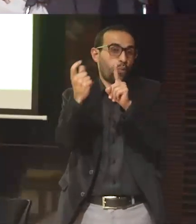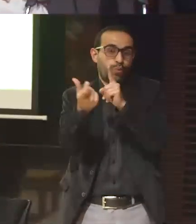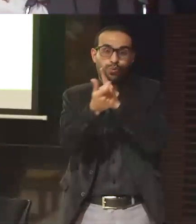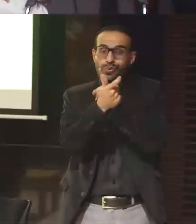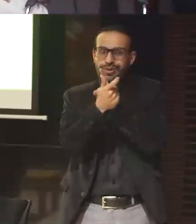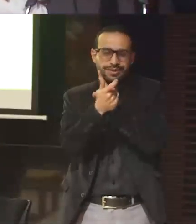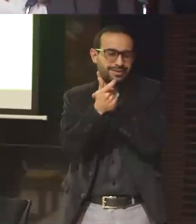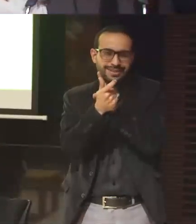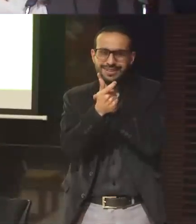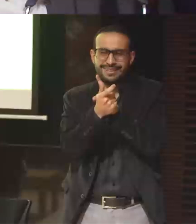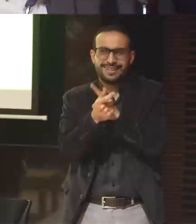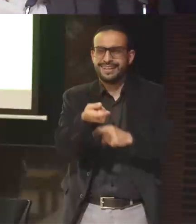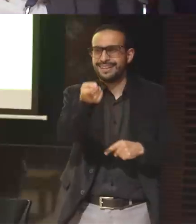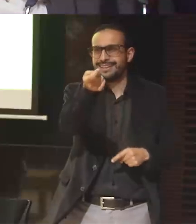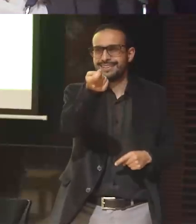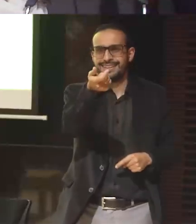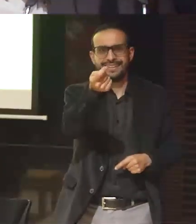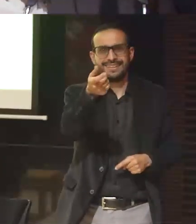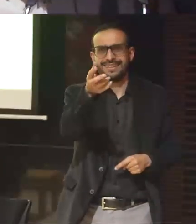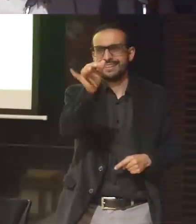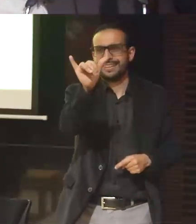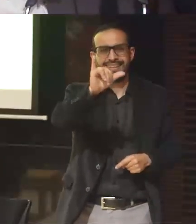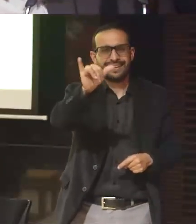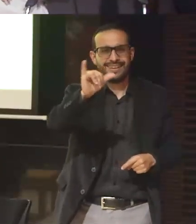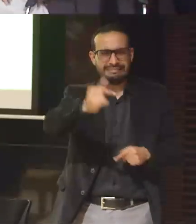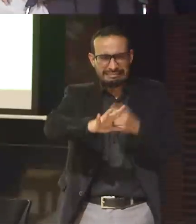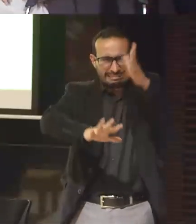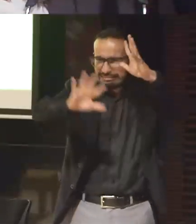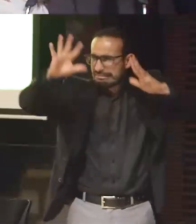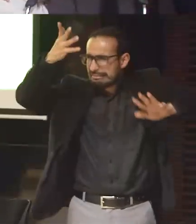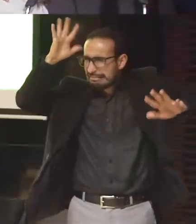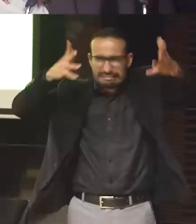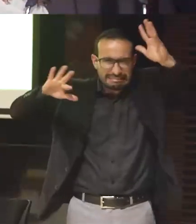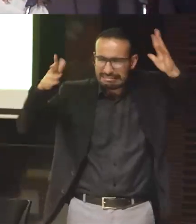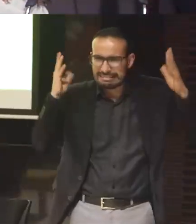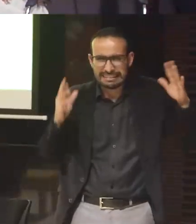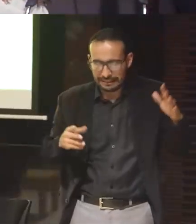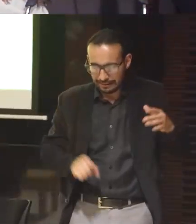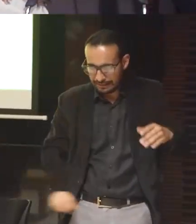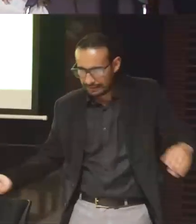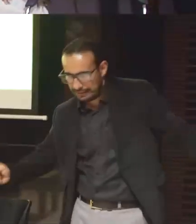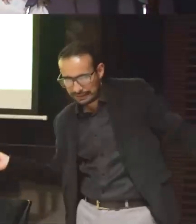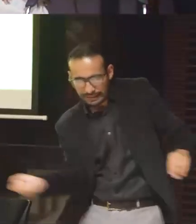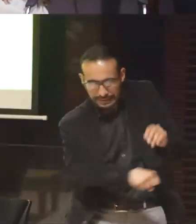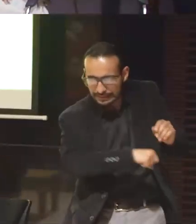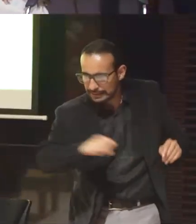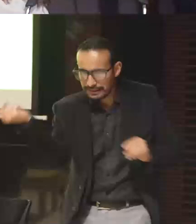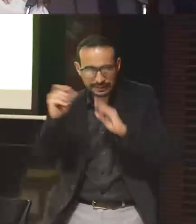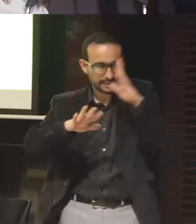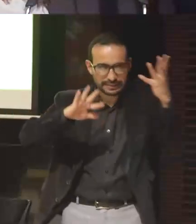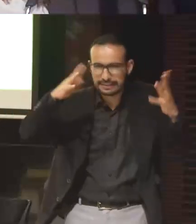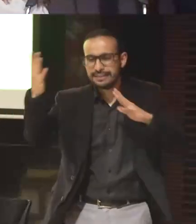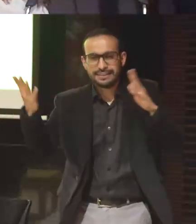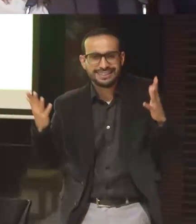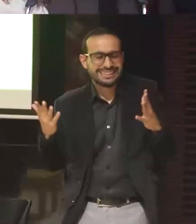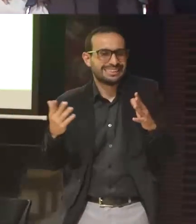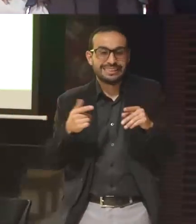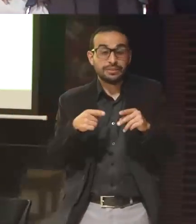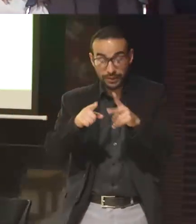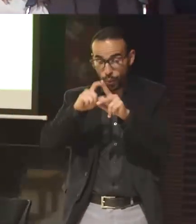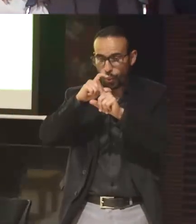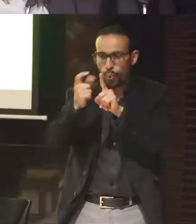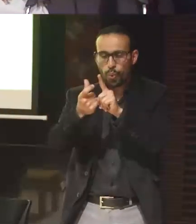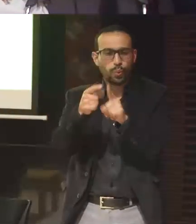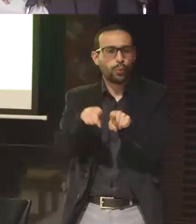No quiero poner el machete porque no lo es, pero esa herramienta tan potente y que de verdad muestra unos cambios que van mucho